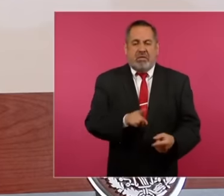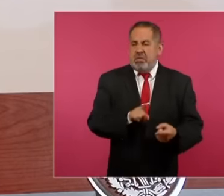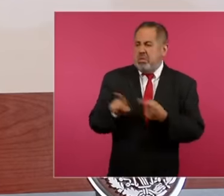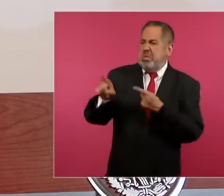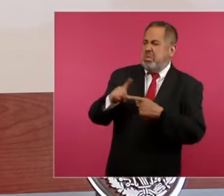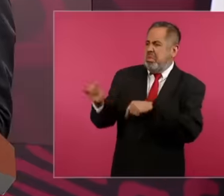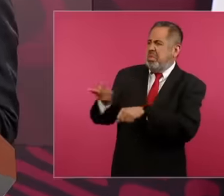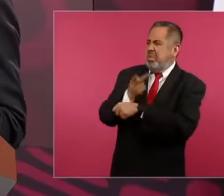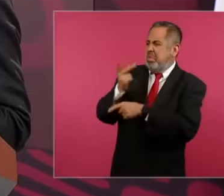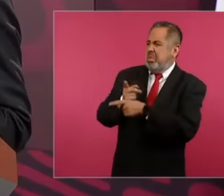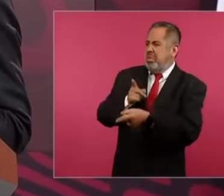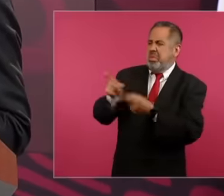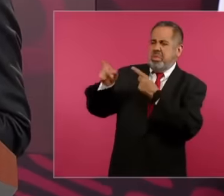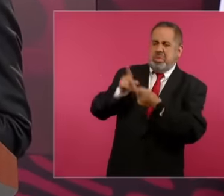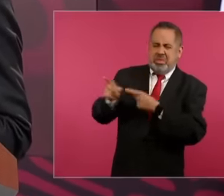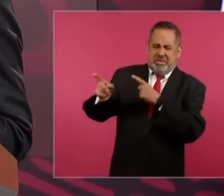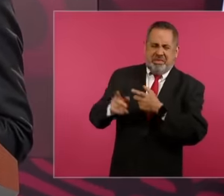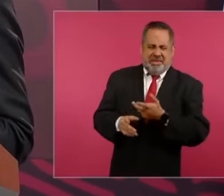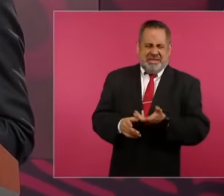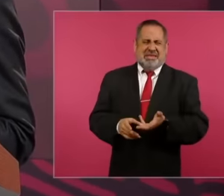Insultan,